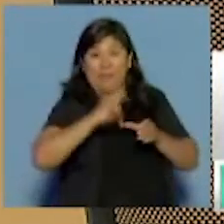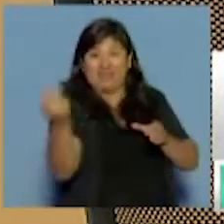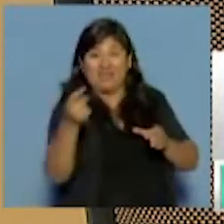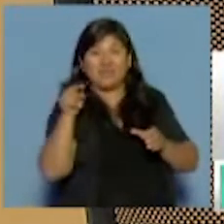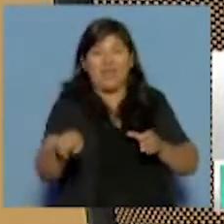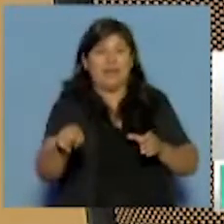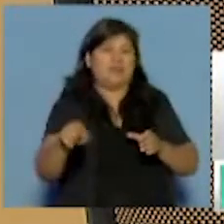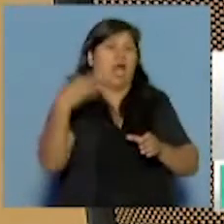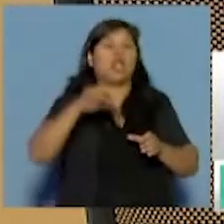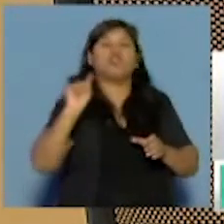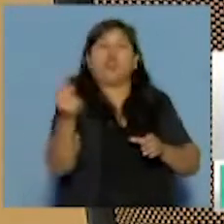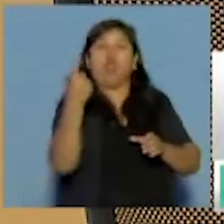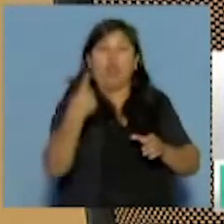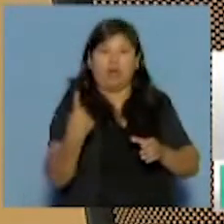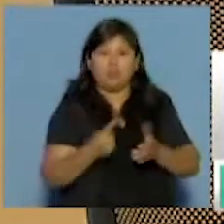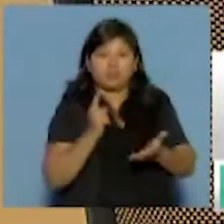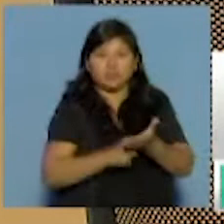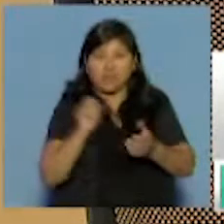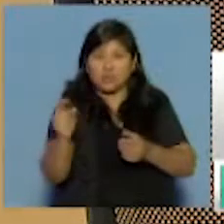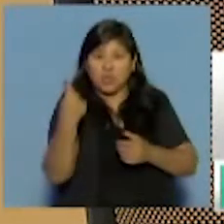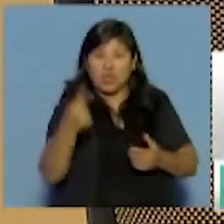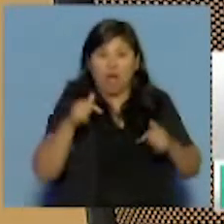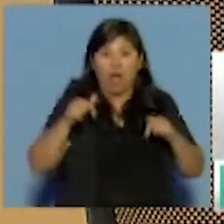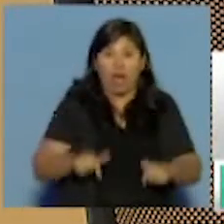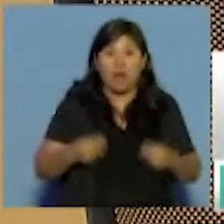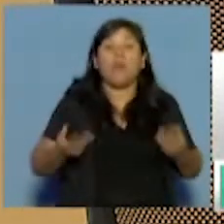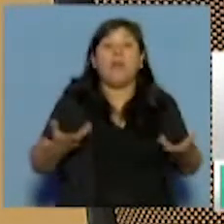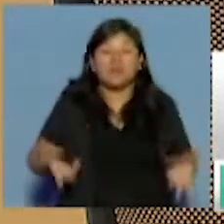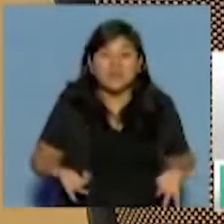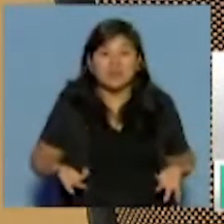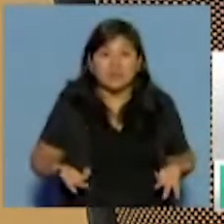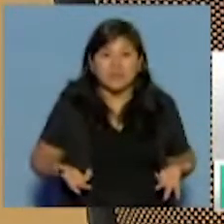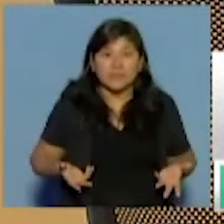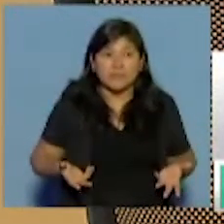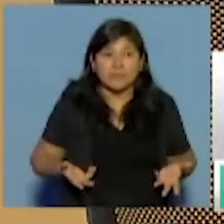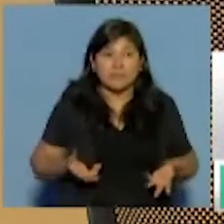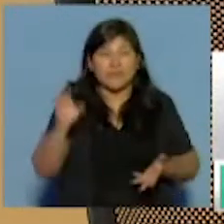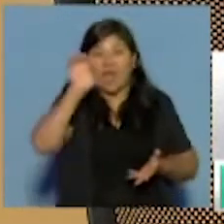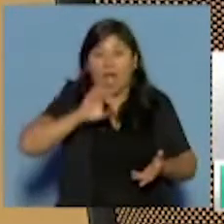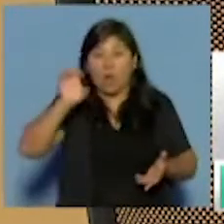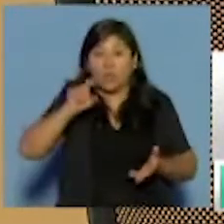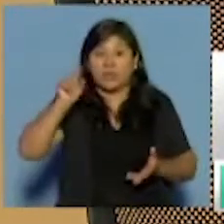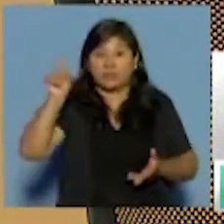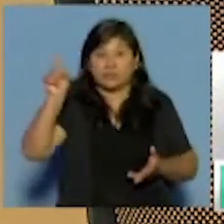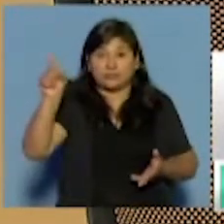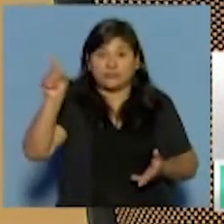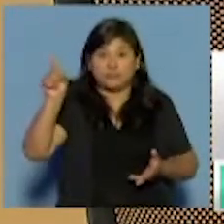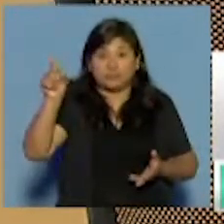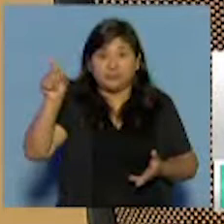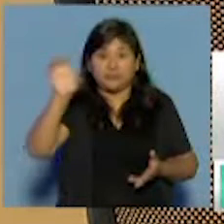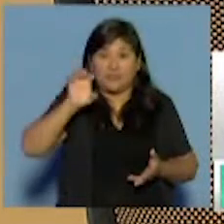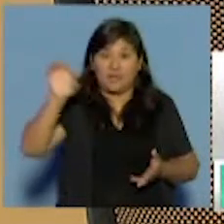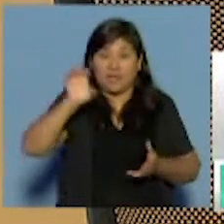independencia porque pensemos que claro ahora jorge que vamos a hacer con la moneda no tendremos euros de unión europea nos cierra la puerta